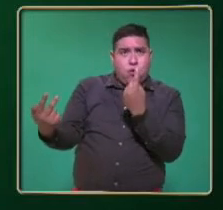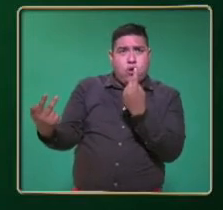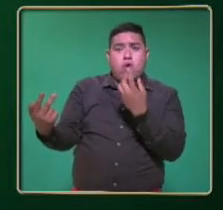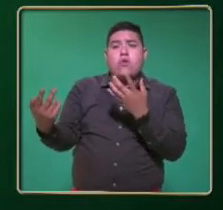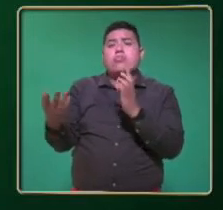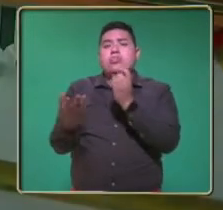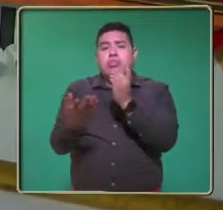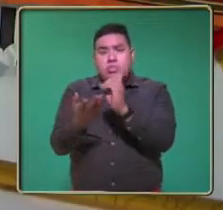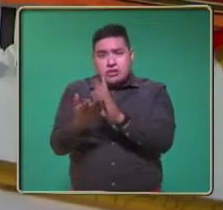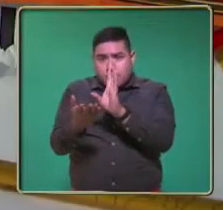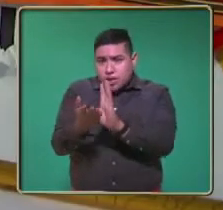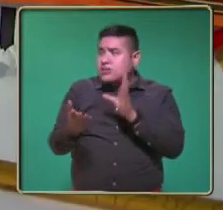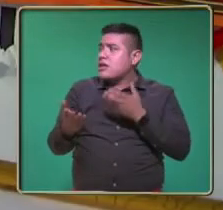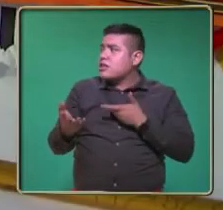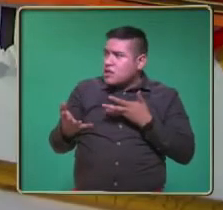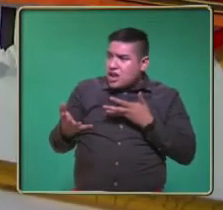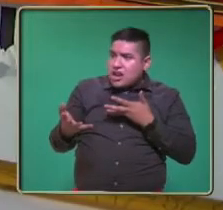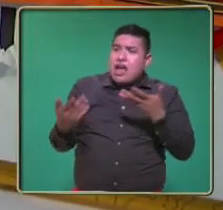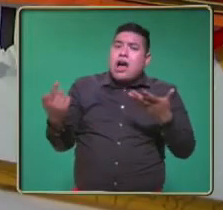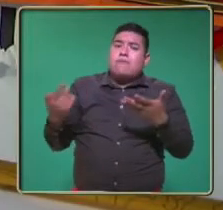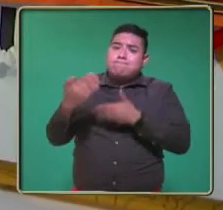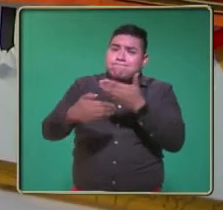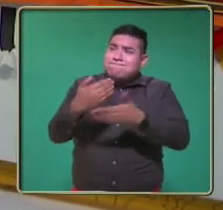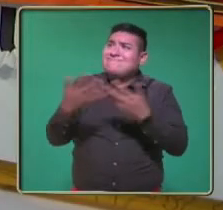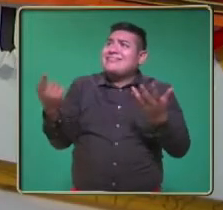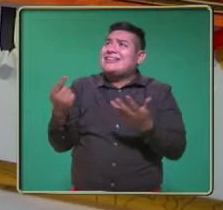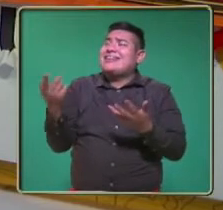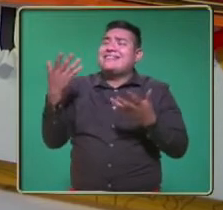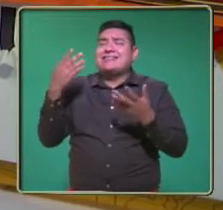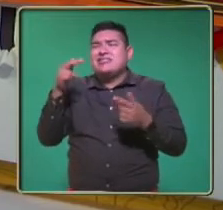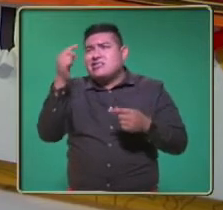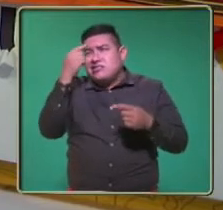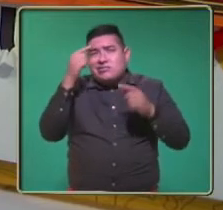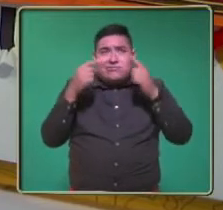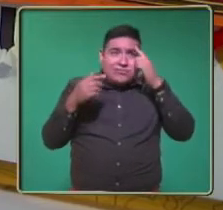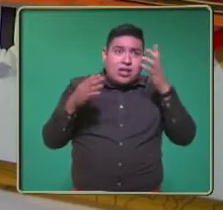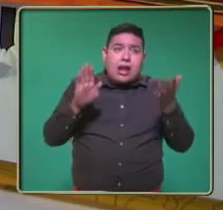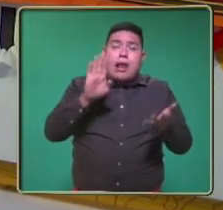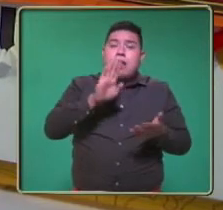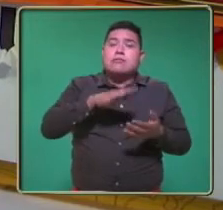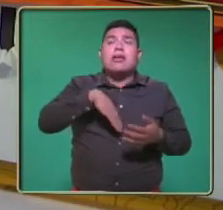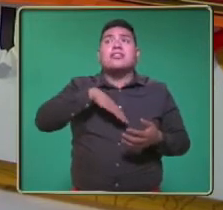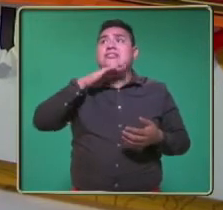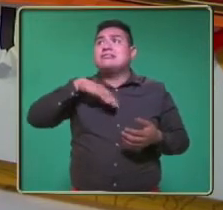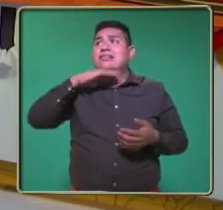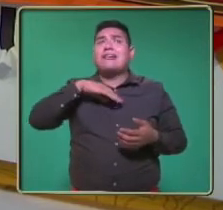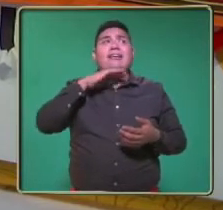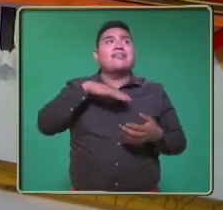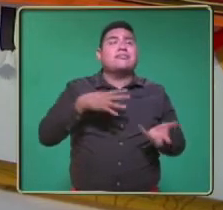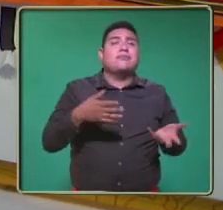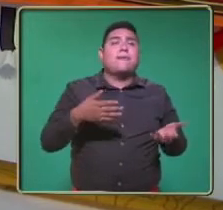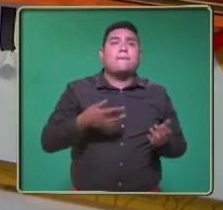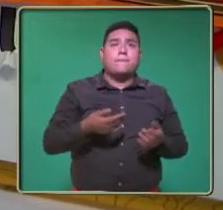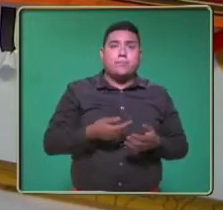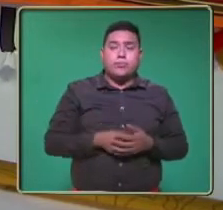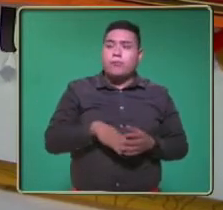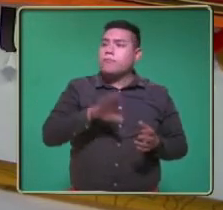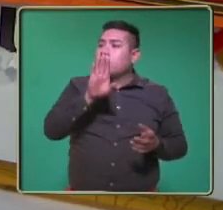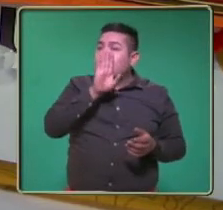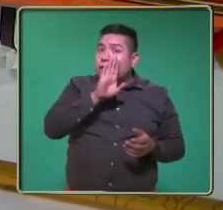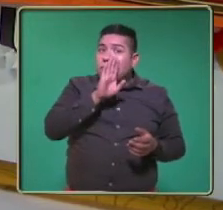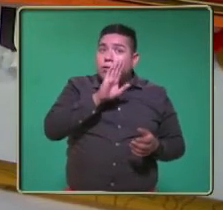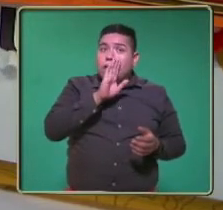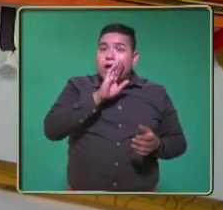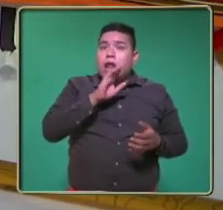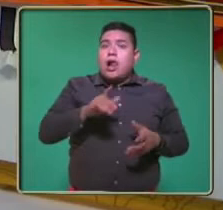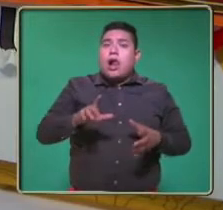¿Qué sigue? Ahora, ahí también vemos a las mamis que de repente dices tú, bueno, si tiene mucha ropa para